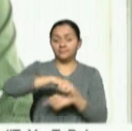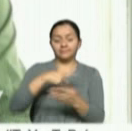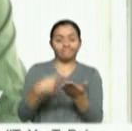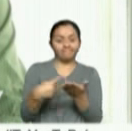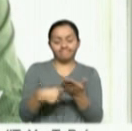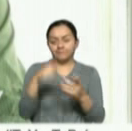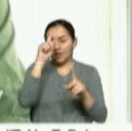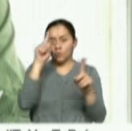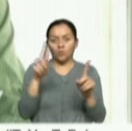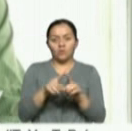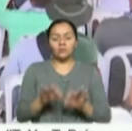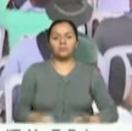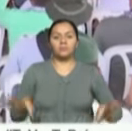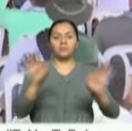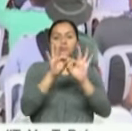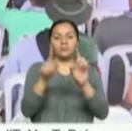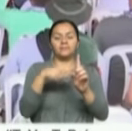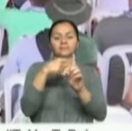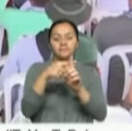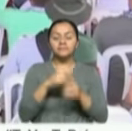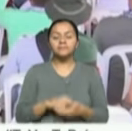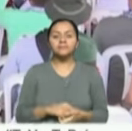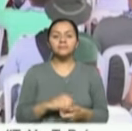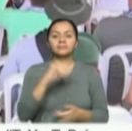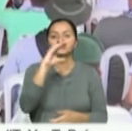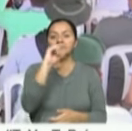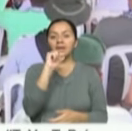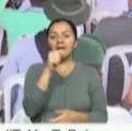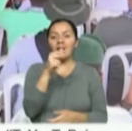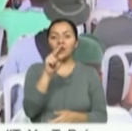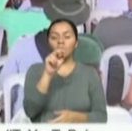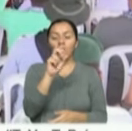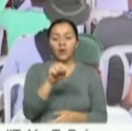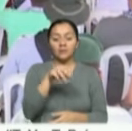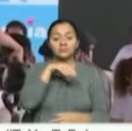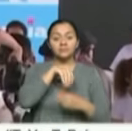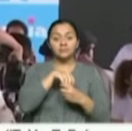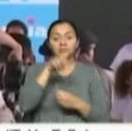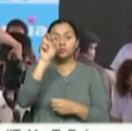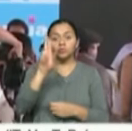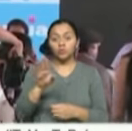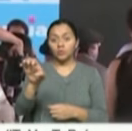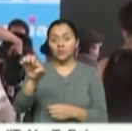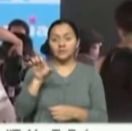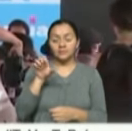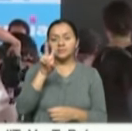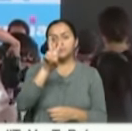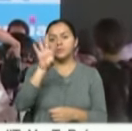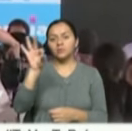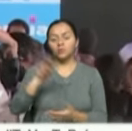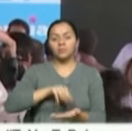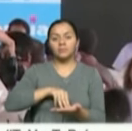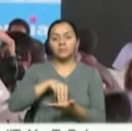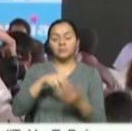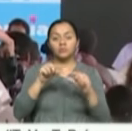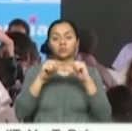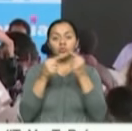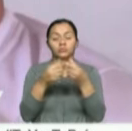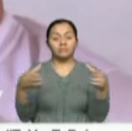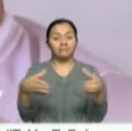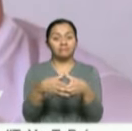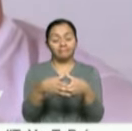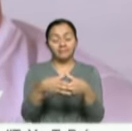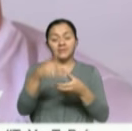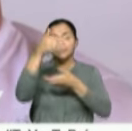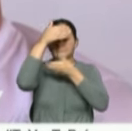un suceso extraordinario. En el Caguán, su tradicional bastión al sureste del país, 29 miembros del Estado Mayor Central de